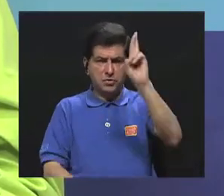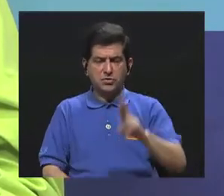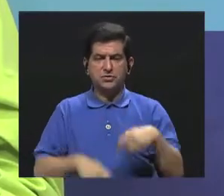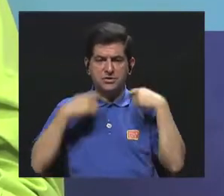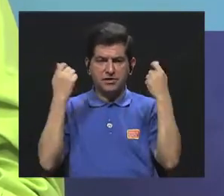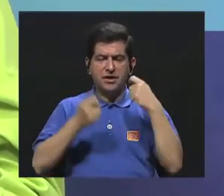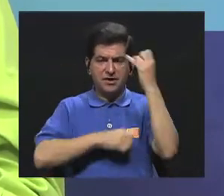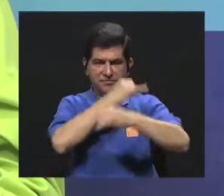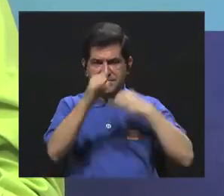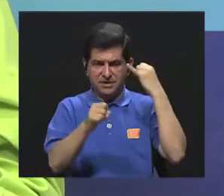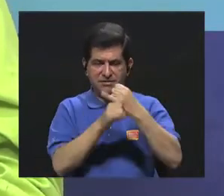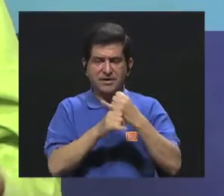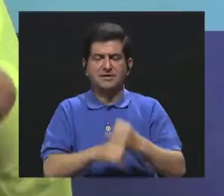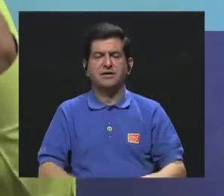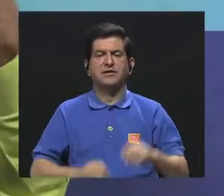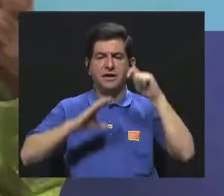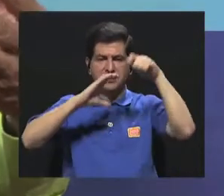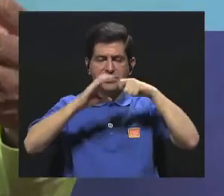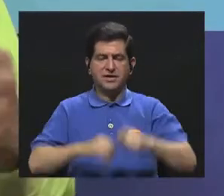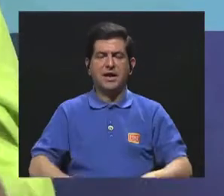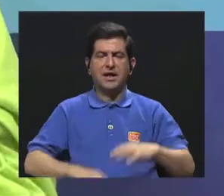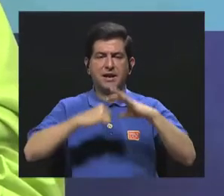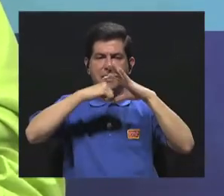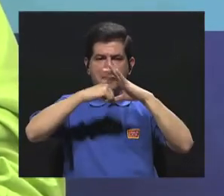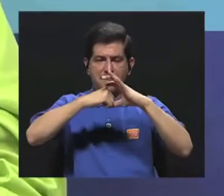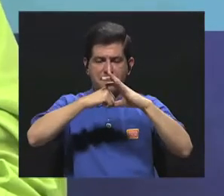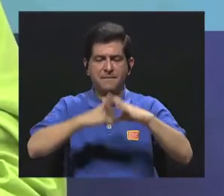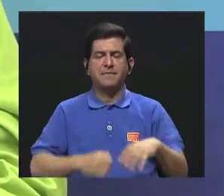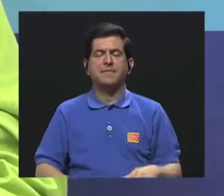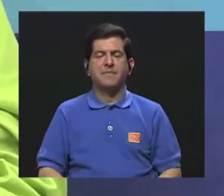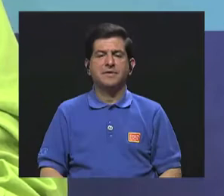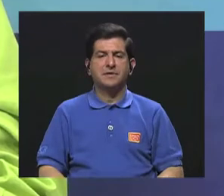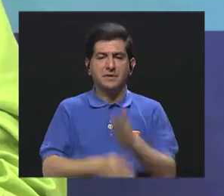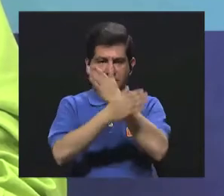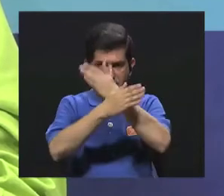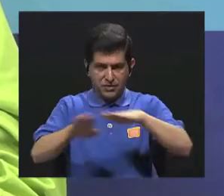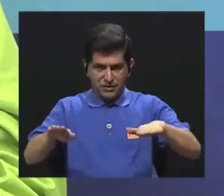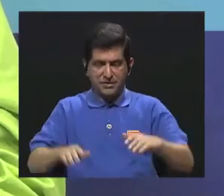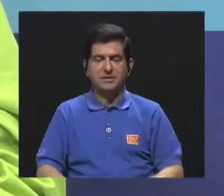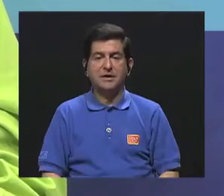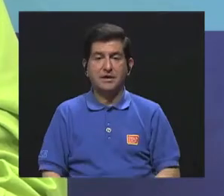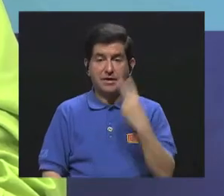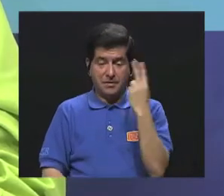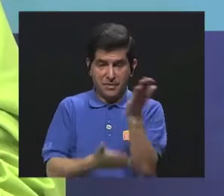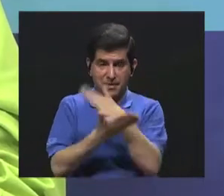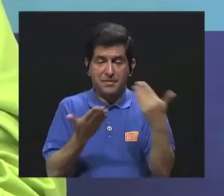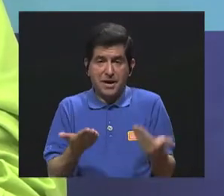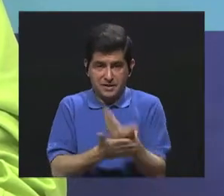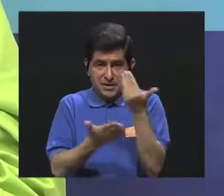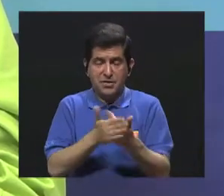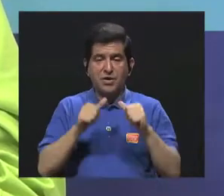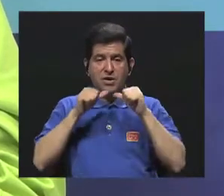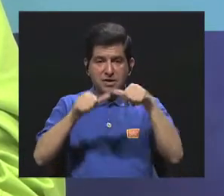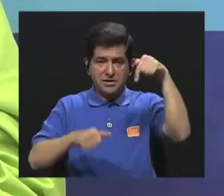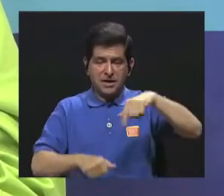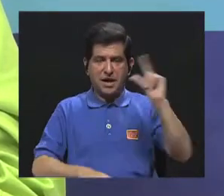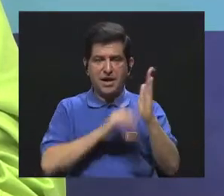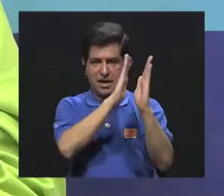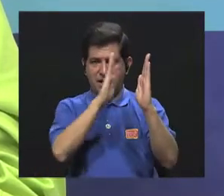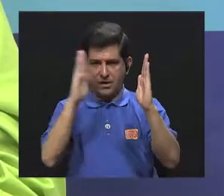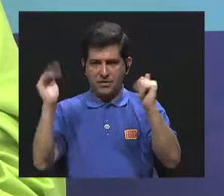de Cine Paz con la Tierra. Vamos a ver un nuevo fragmento de Los Volátiles y regresamos a Lunes de